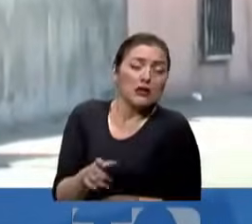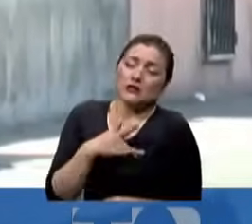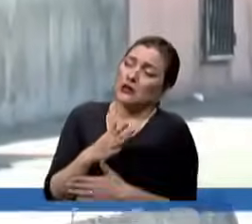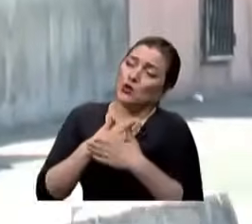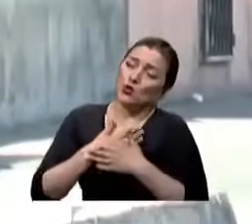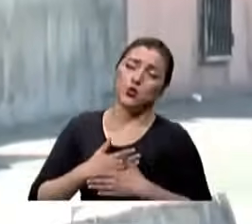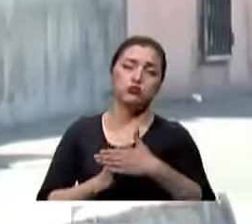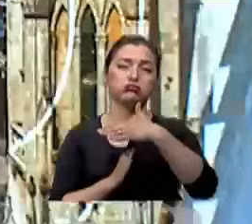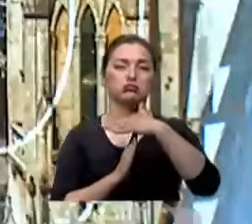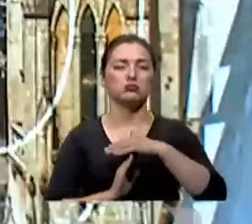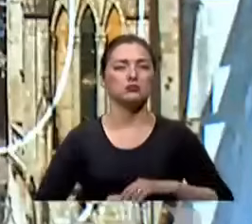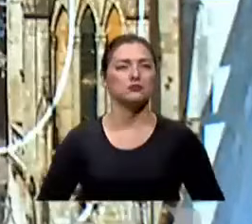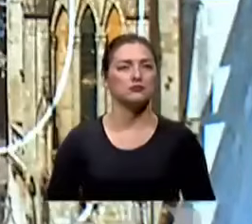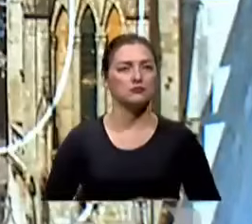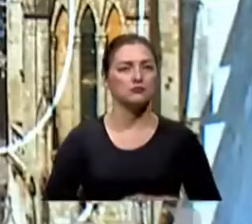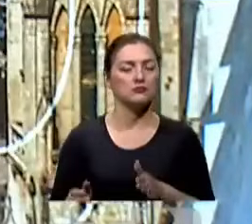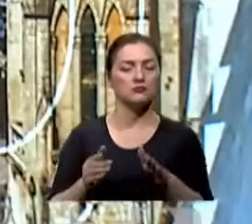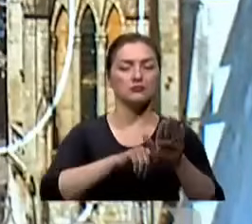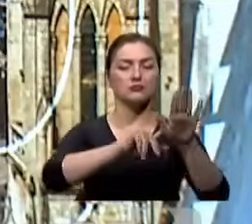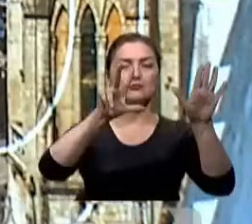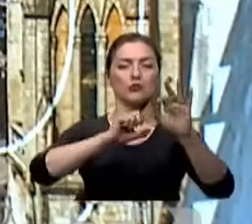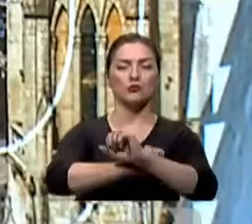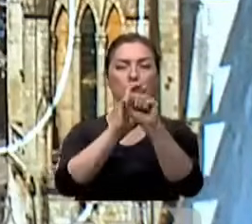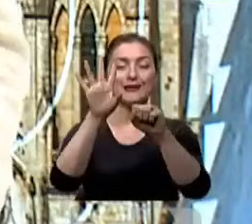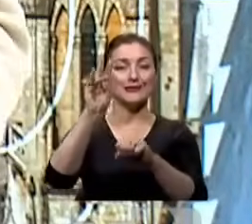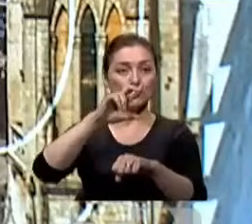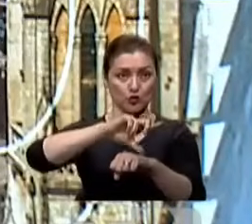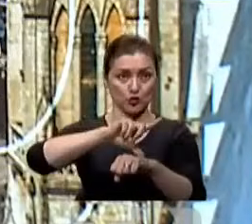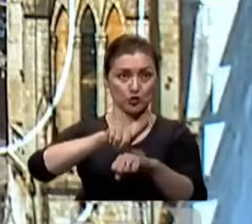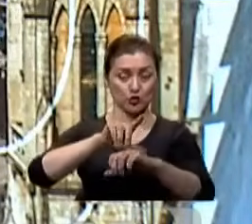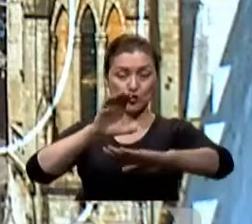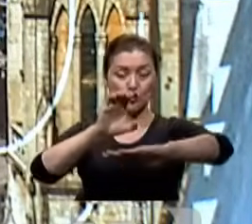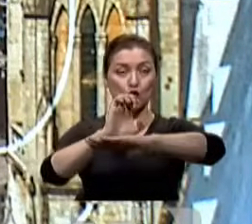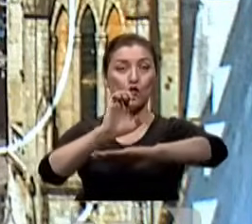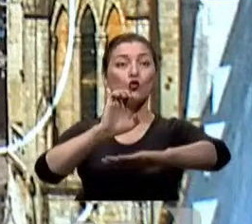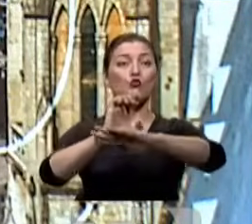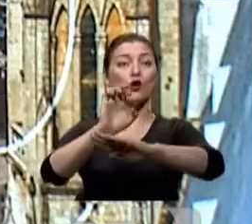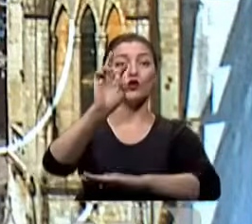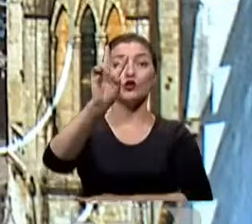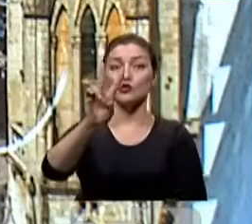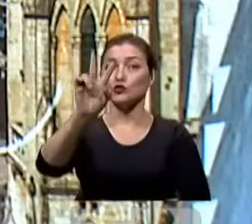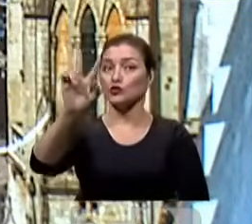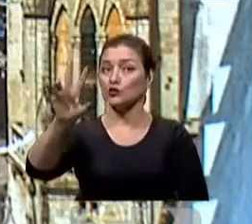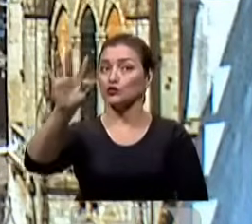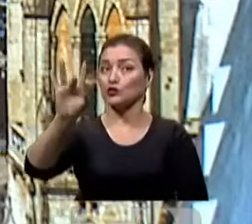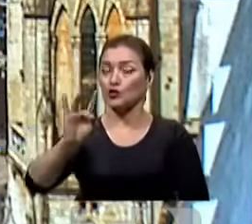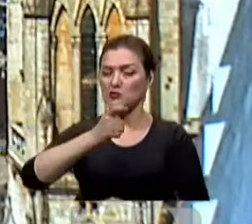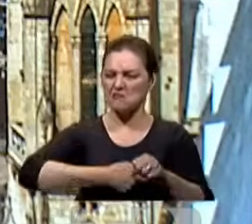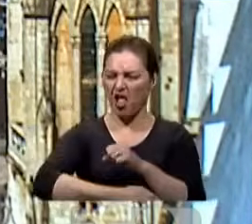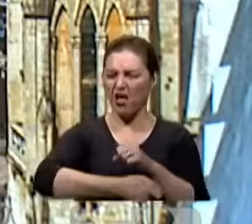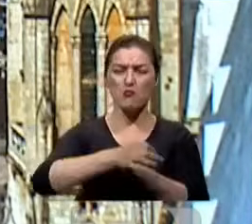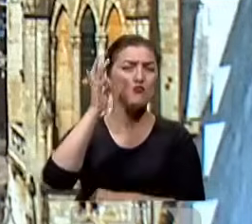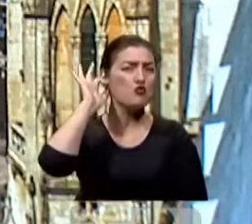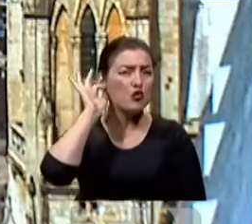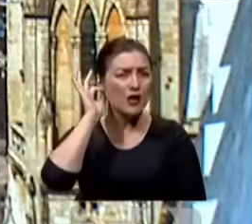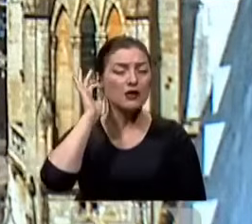este sector. 8 de la mañana con 27 minutos, Ecuador registró 238 feminicidios